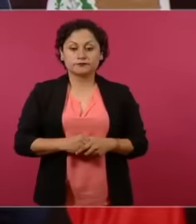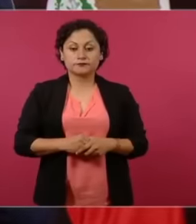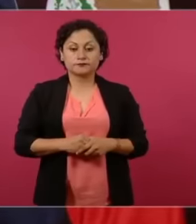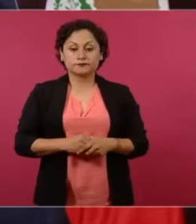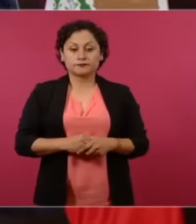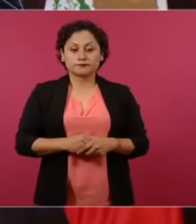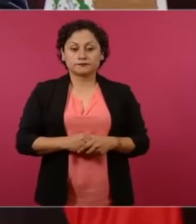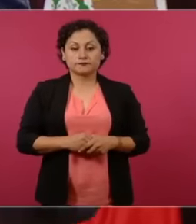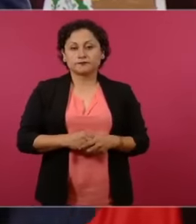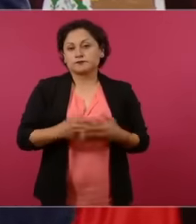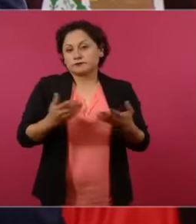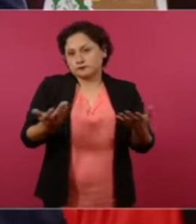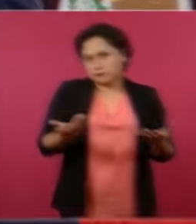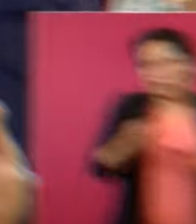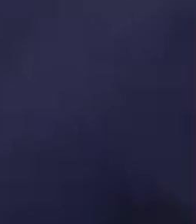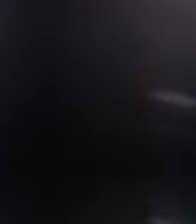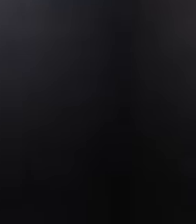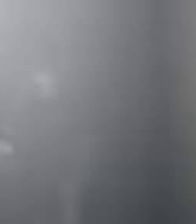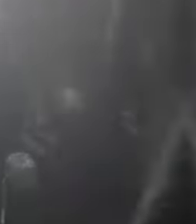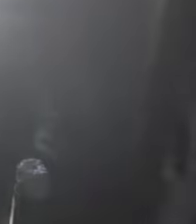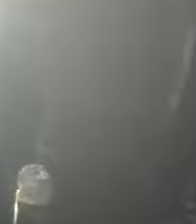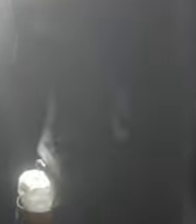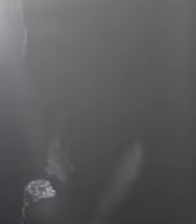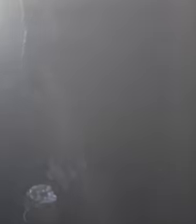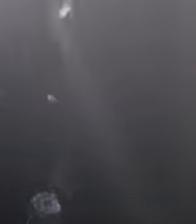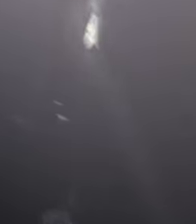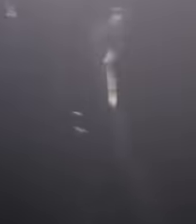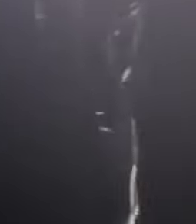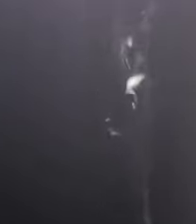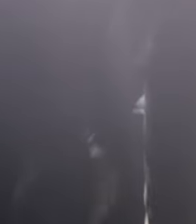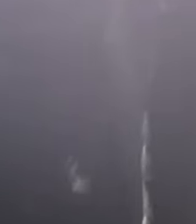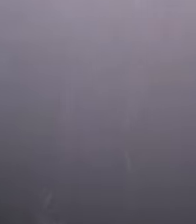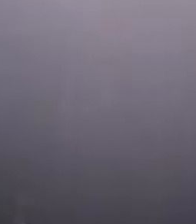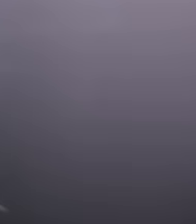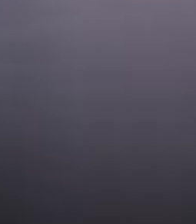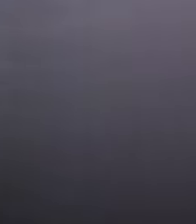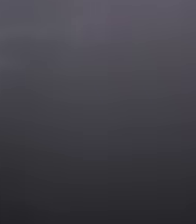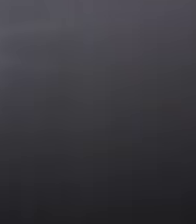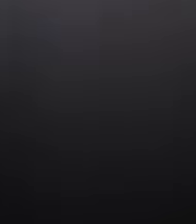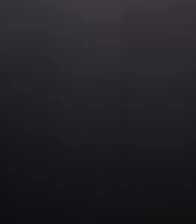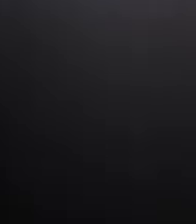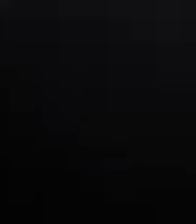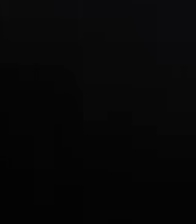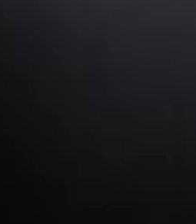al igual que el rescate sigue en marcha.